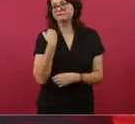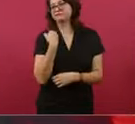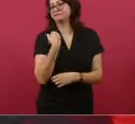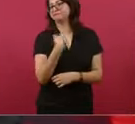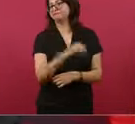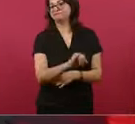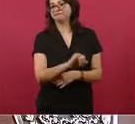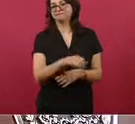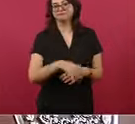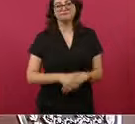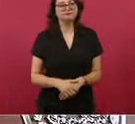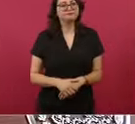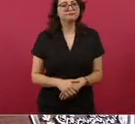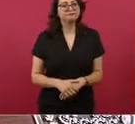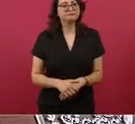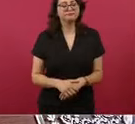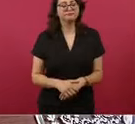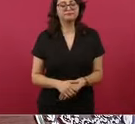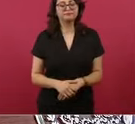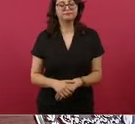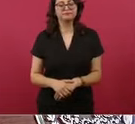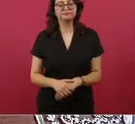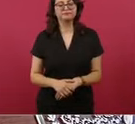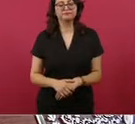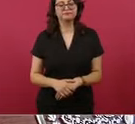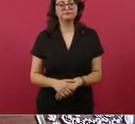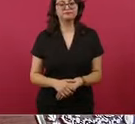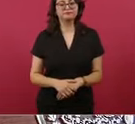México con los